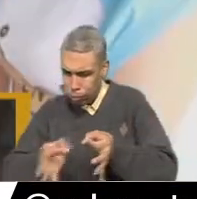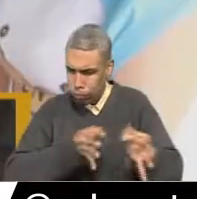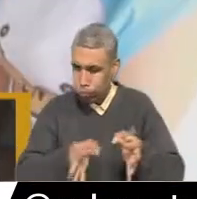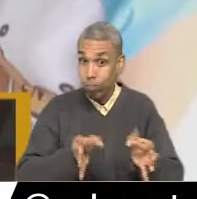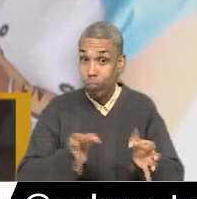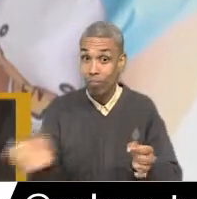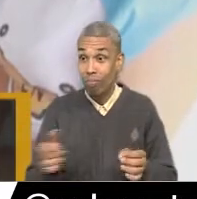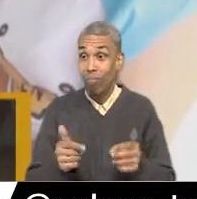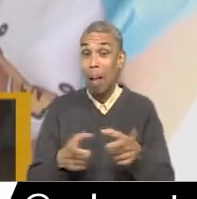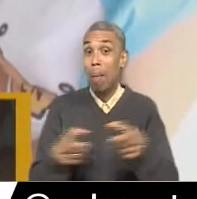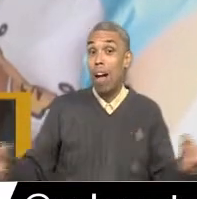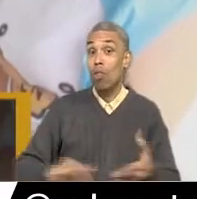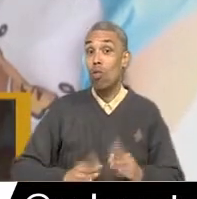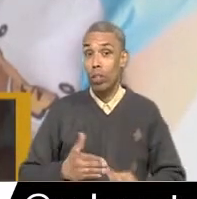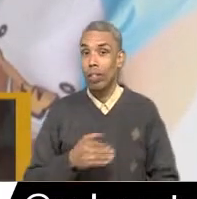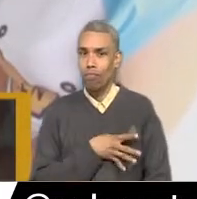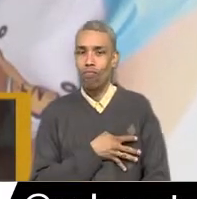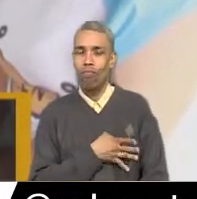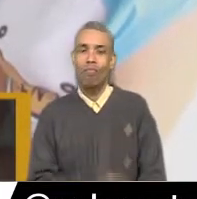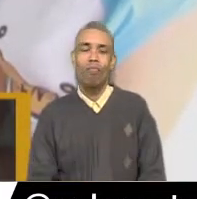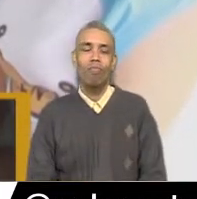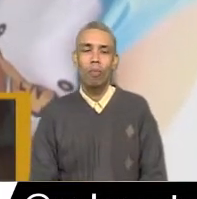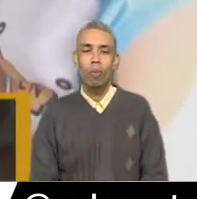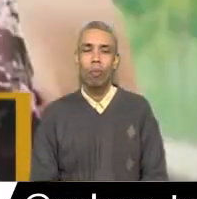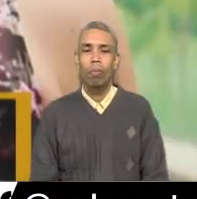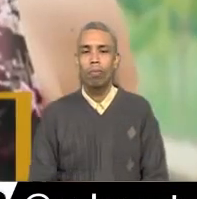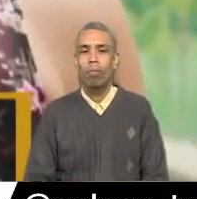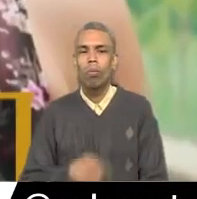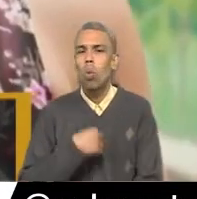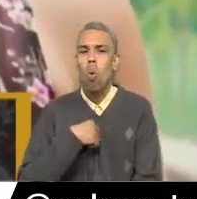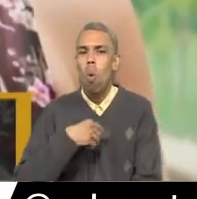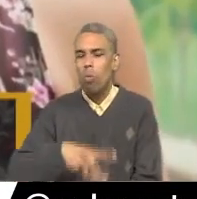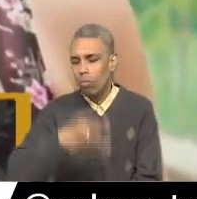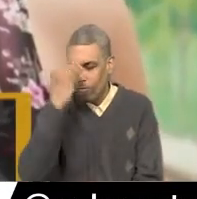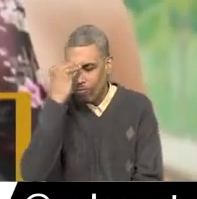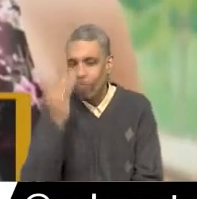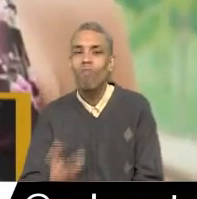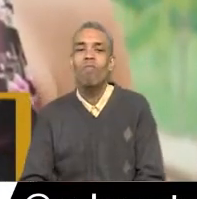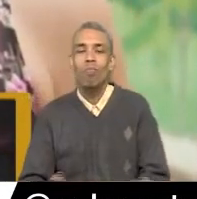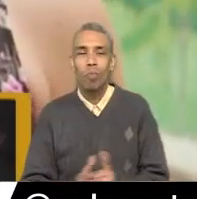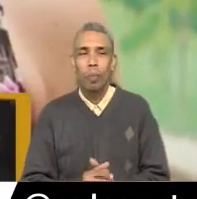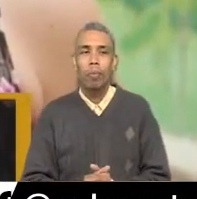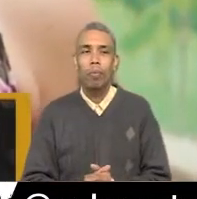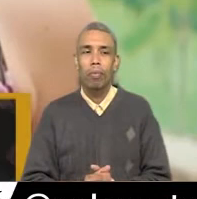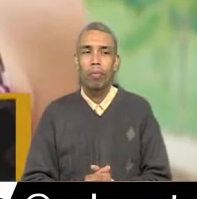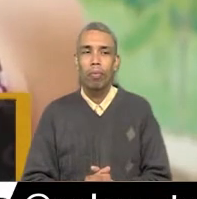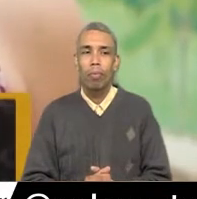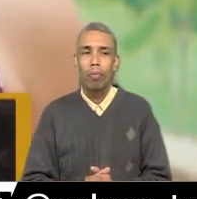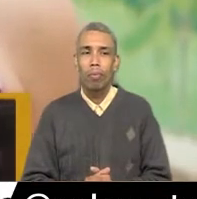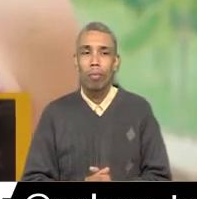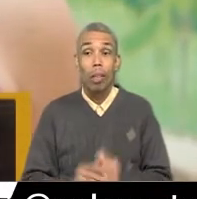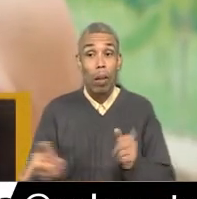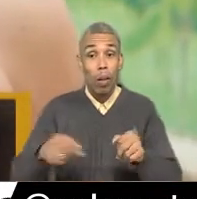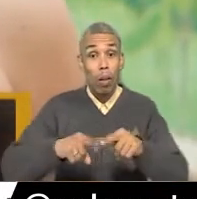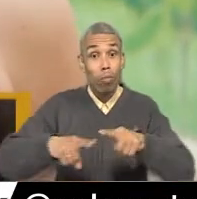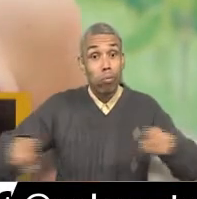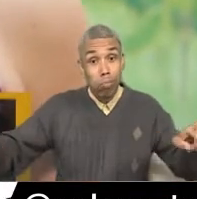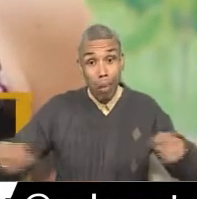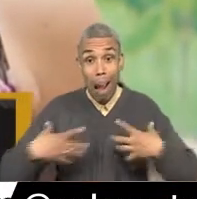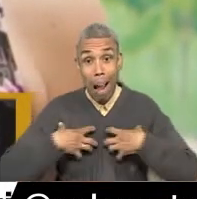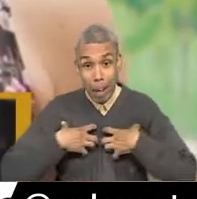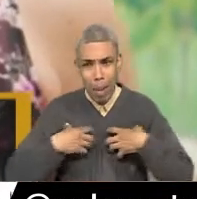por parte de la gente. Hoy aprendí el tema de las especies que están en vía de extinción, que hay